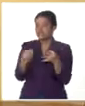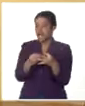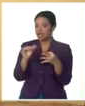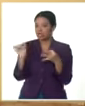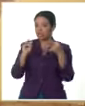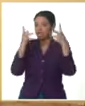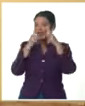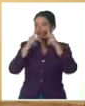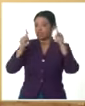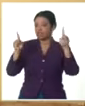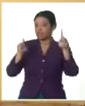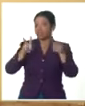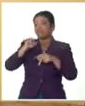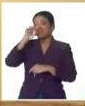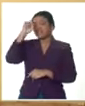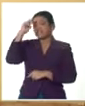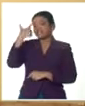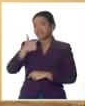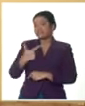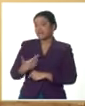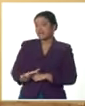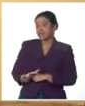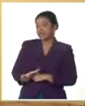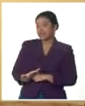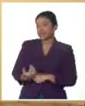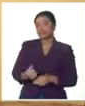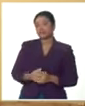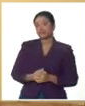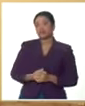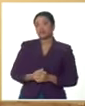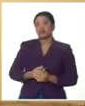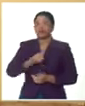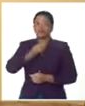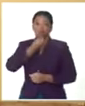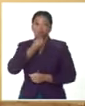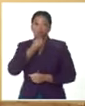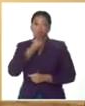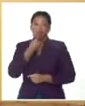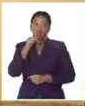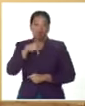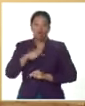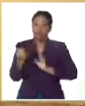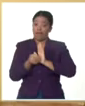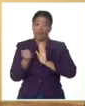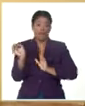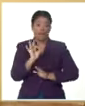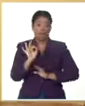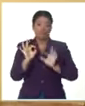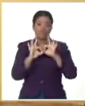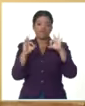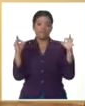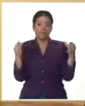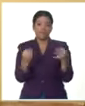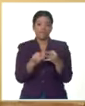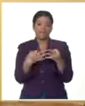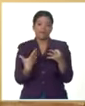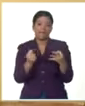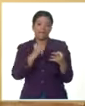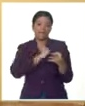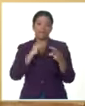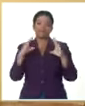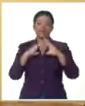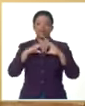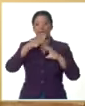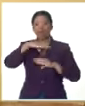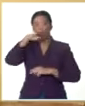profesionales. Es el visado que permite, o que no permite, porque hoy no lo están otorgando, que una familia que quiere vivir en Cuba, que no tiene